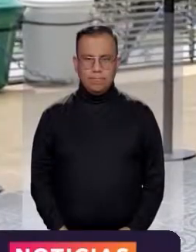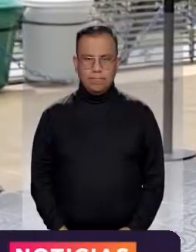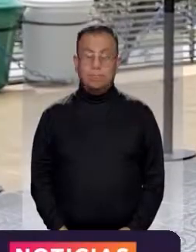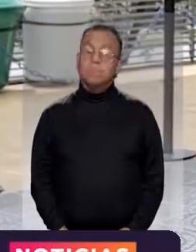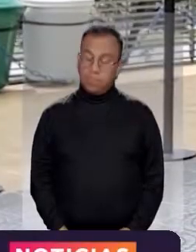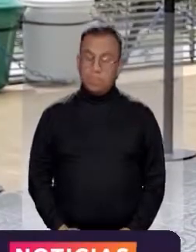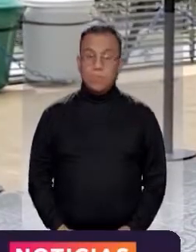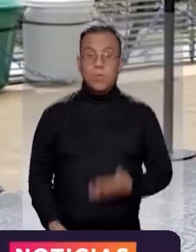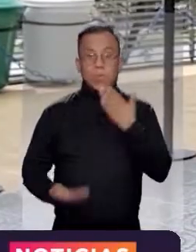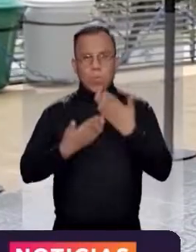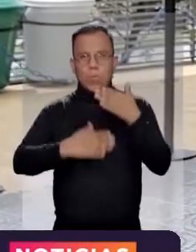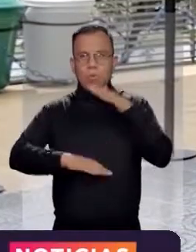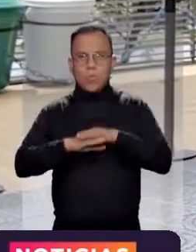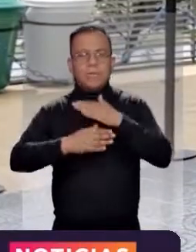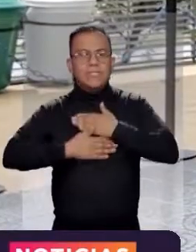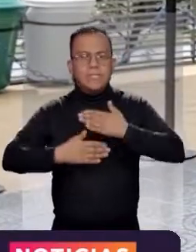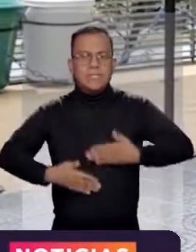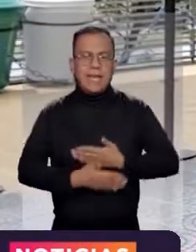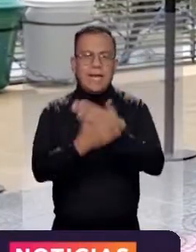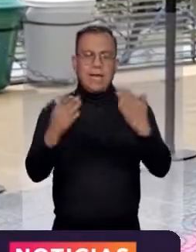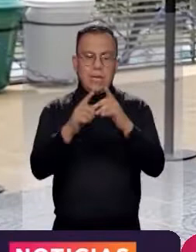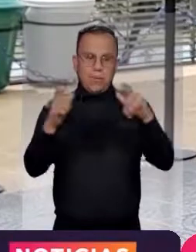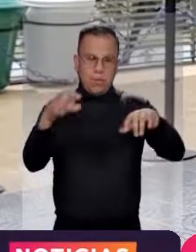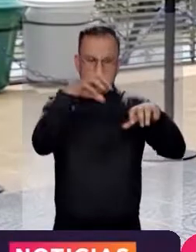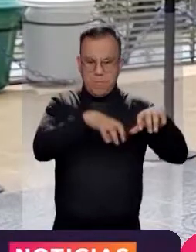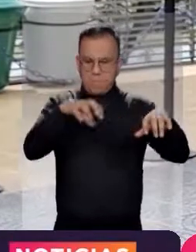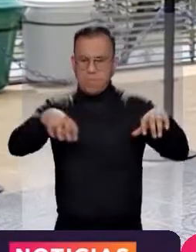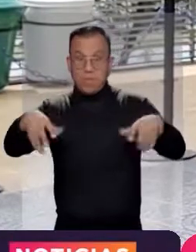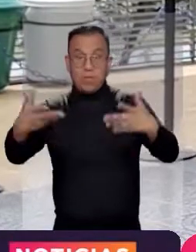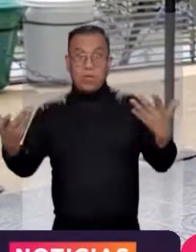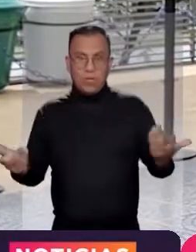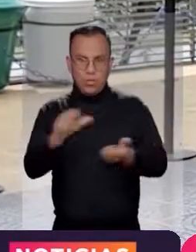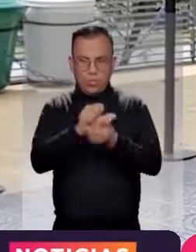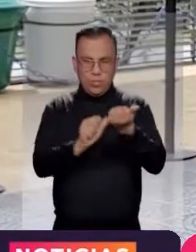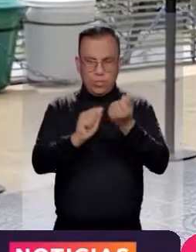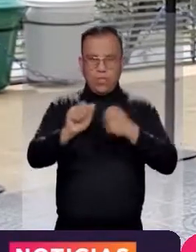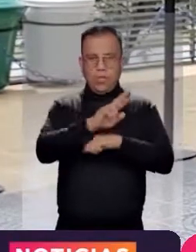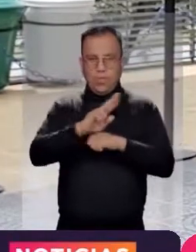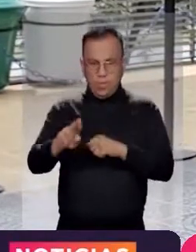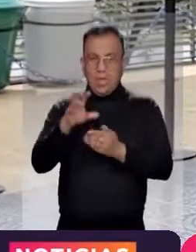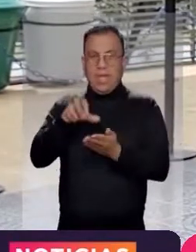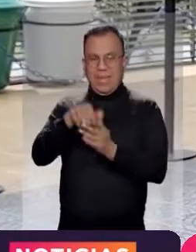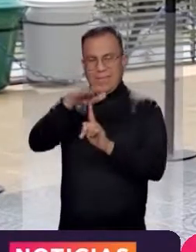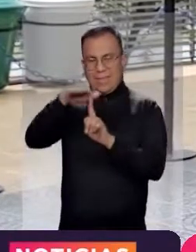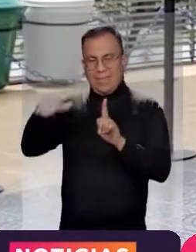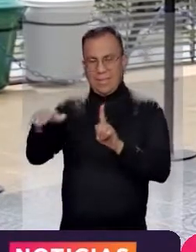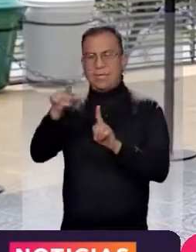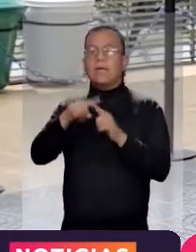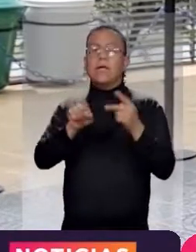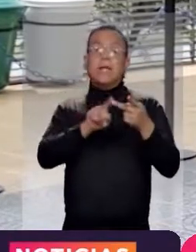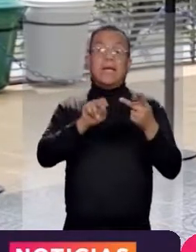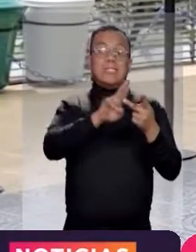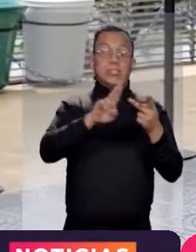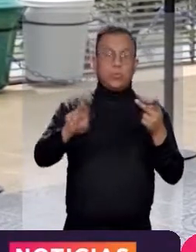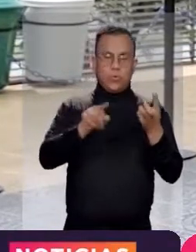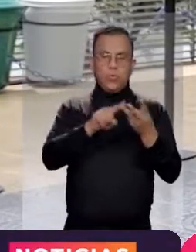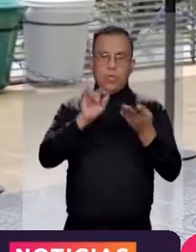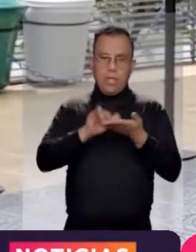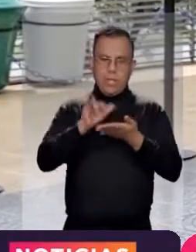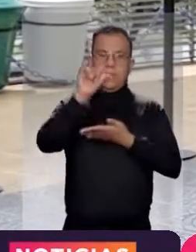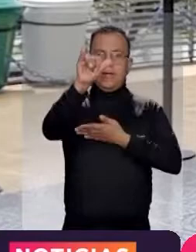¿Qué tal? Muy buenas tardes, un cordial saludo. Los puntos de vacunación son la terminal del Salitre, la del Sur y el